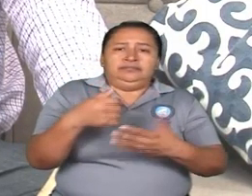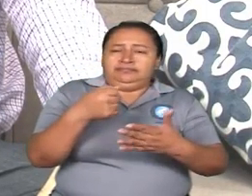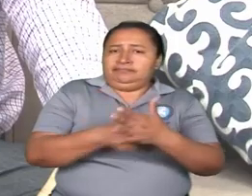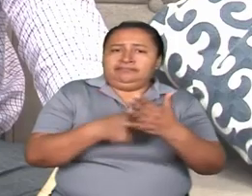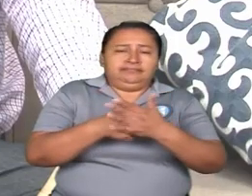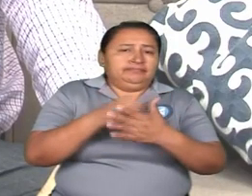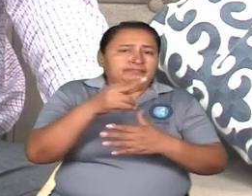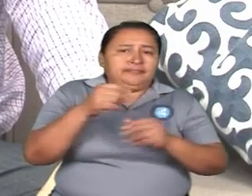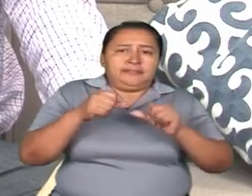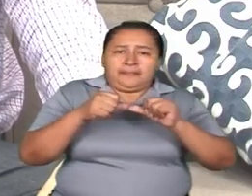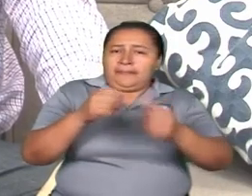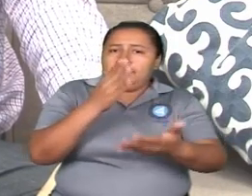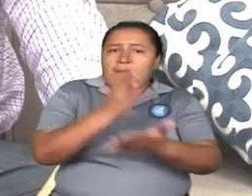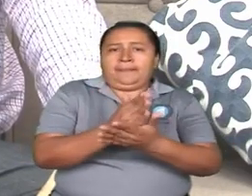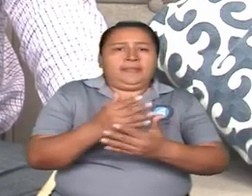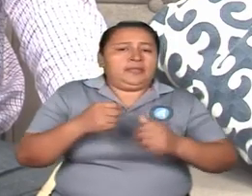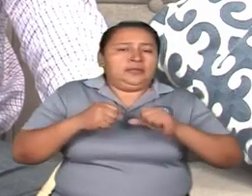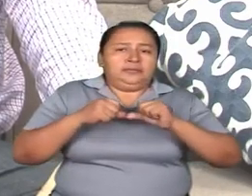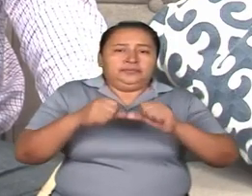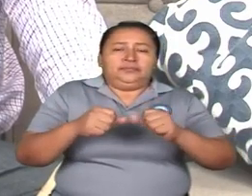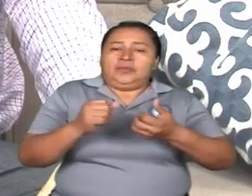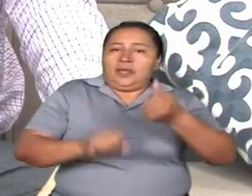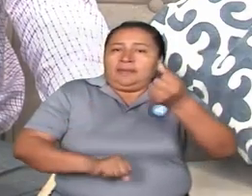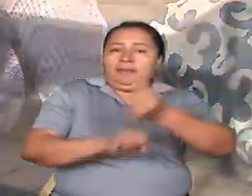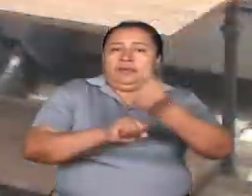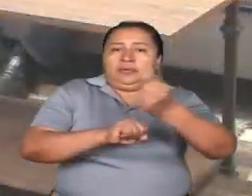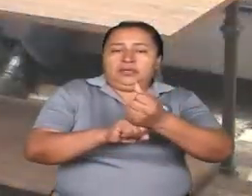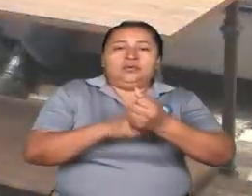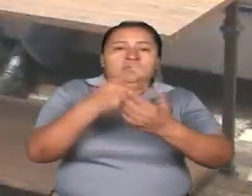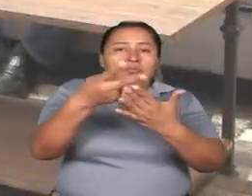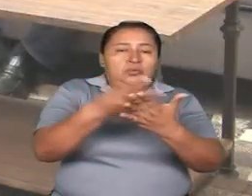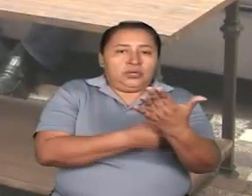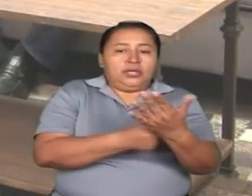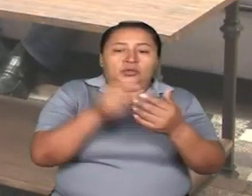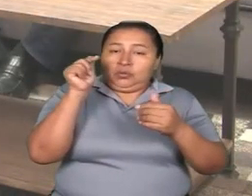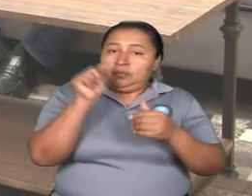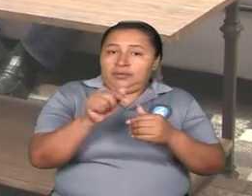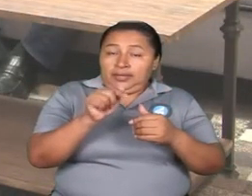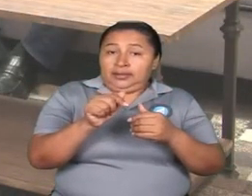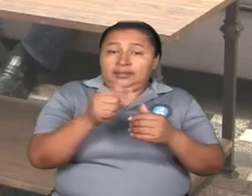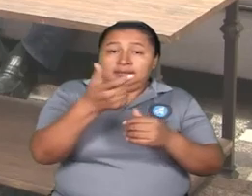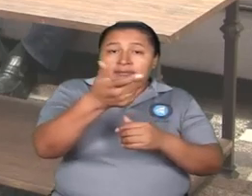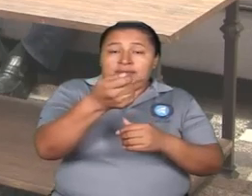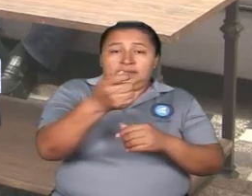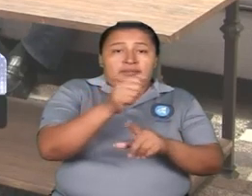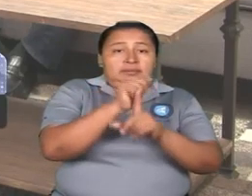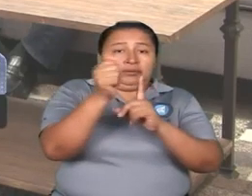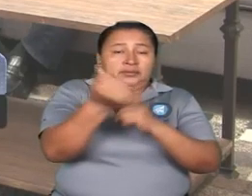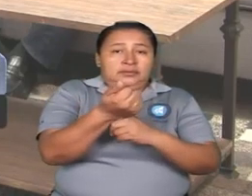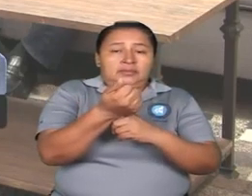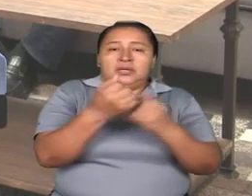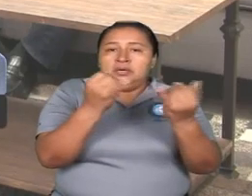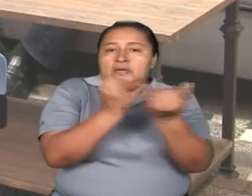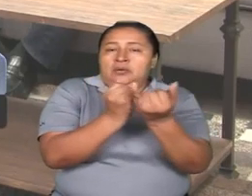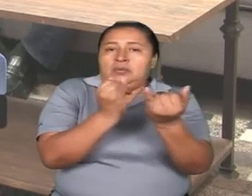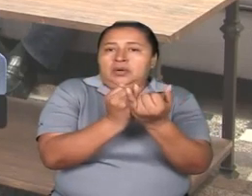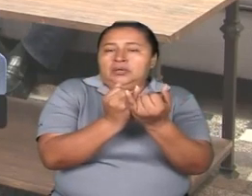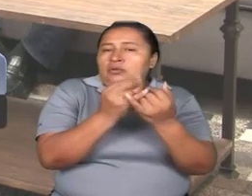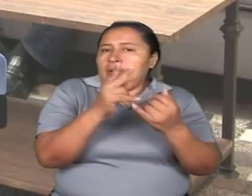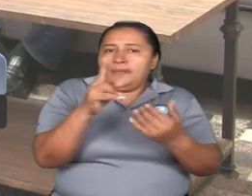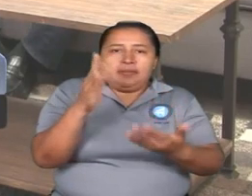con la misma decisión de respaldar un proyecto como este, el canal parlamentario, al igual que con la